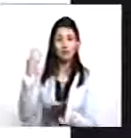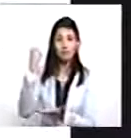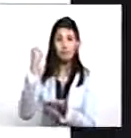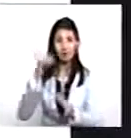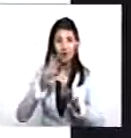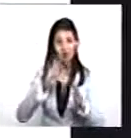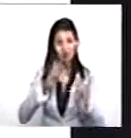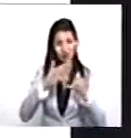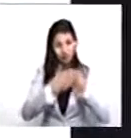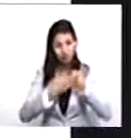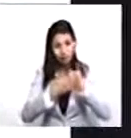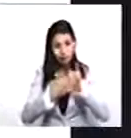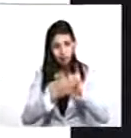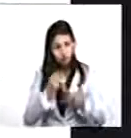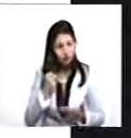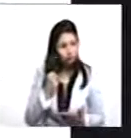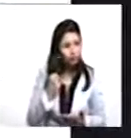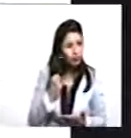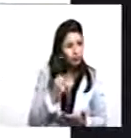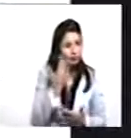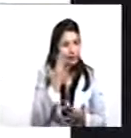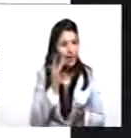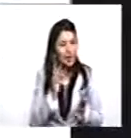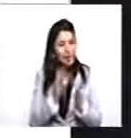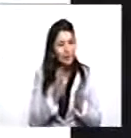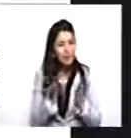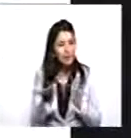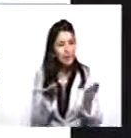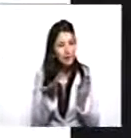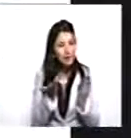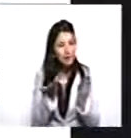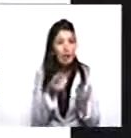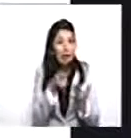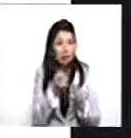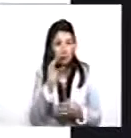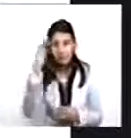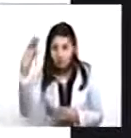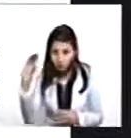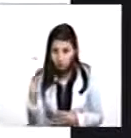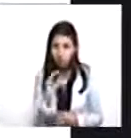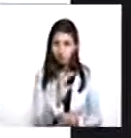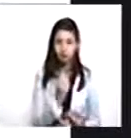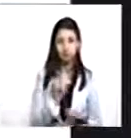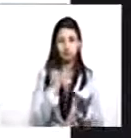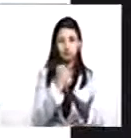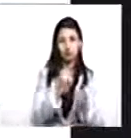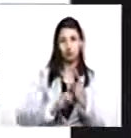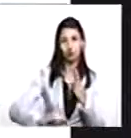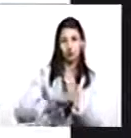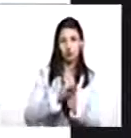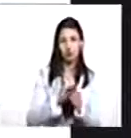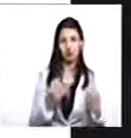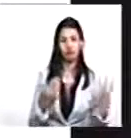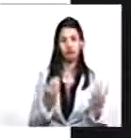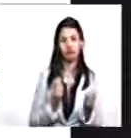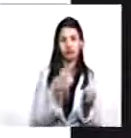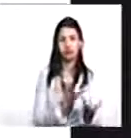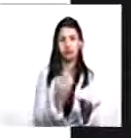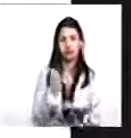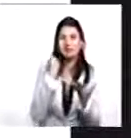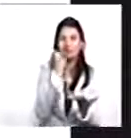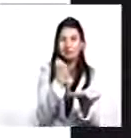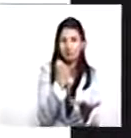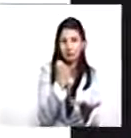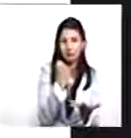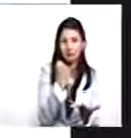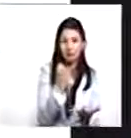territorial, definiendo el gasto destinado a servicios públicos domiciliarios como inversión social. ¿Qué pudiéramos hacer